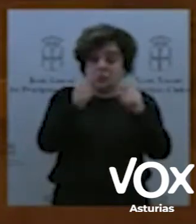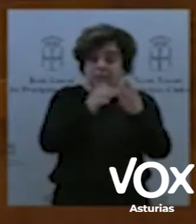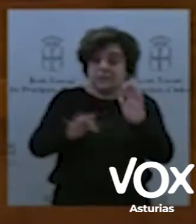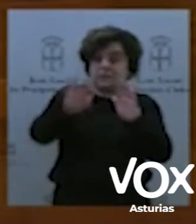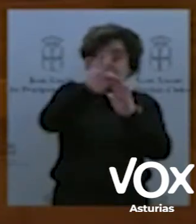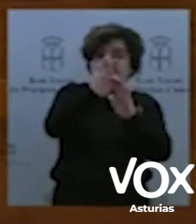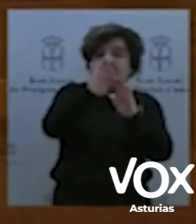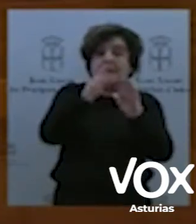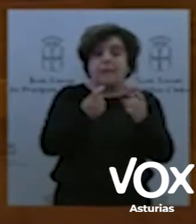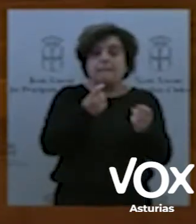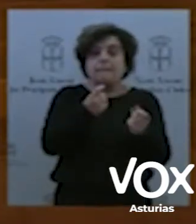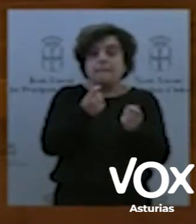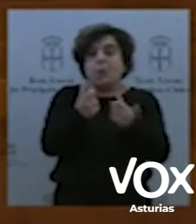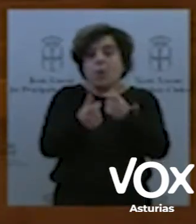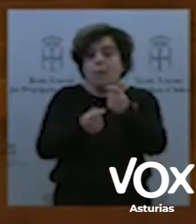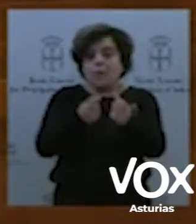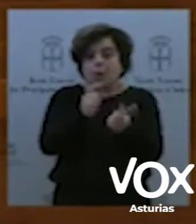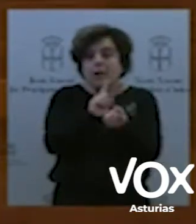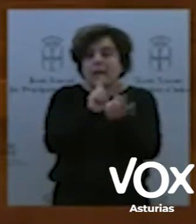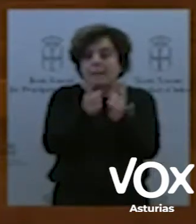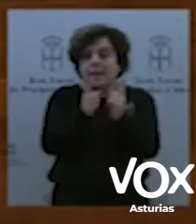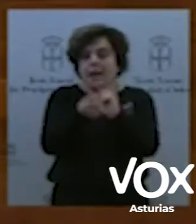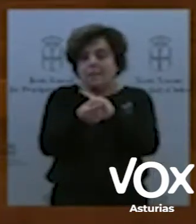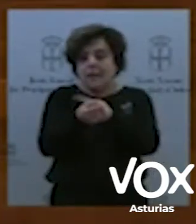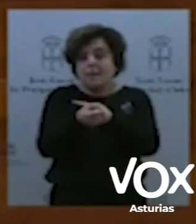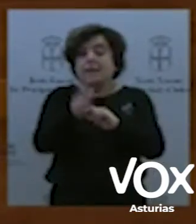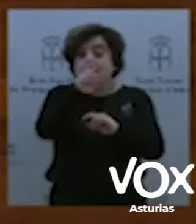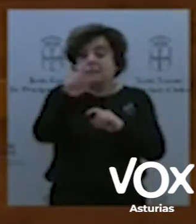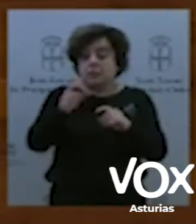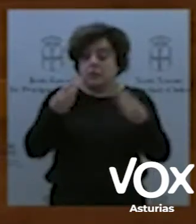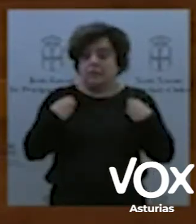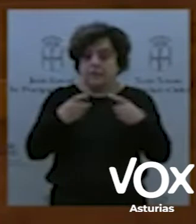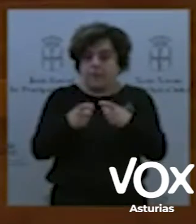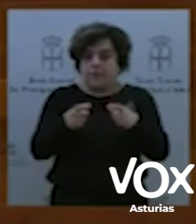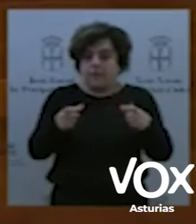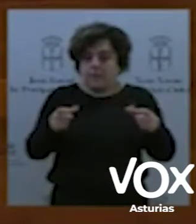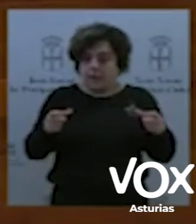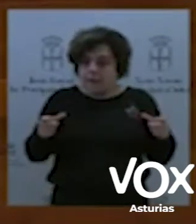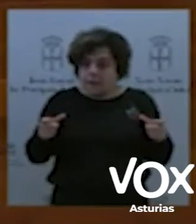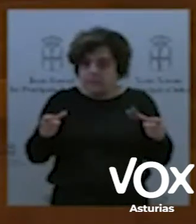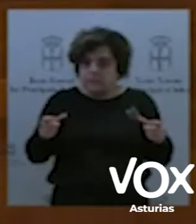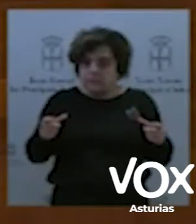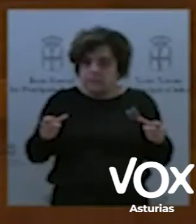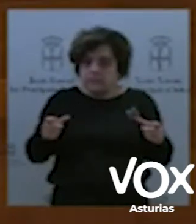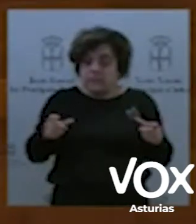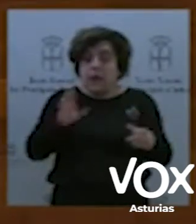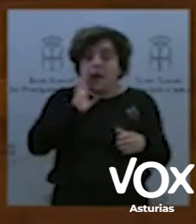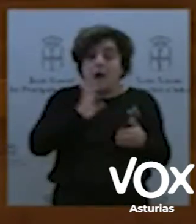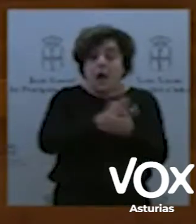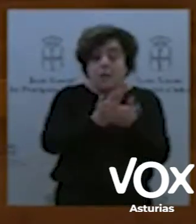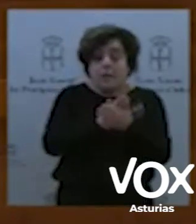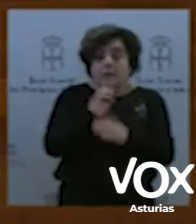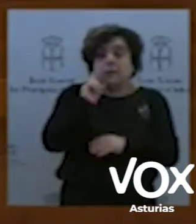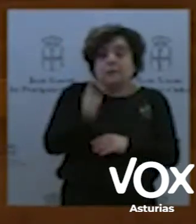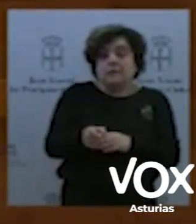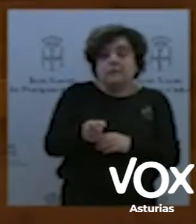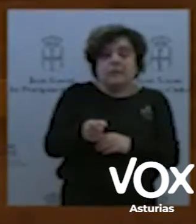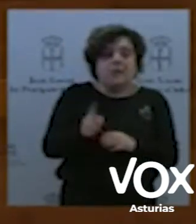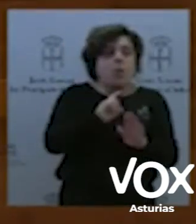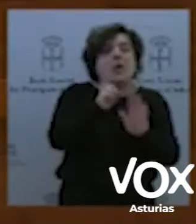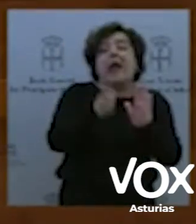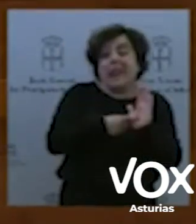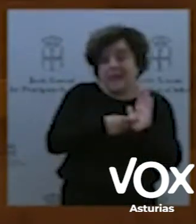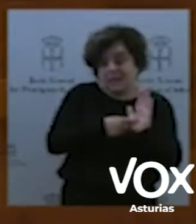demográfico. Como ya dijimos antes, un dictamen como este, una ley como la que pretenden confeccionar,